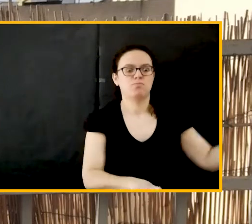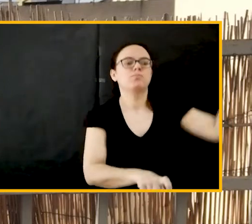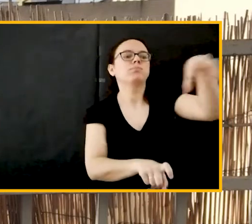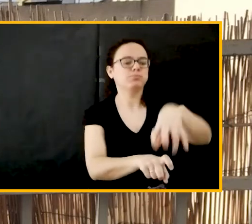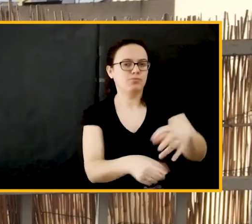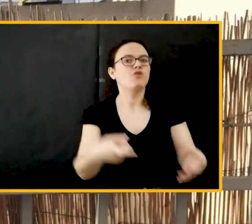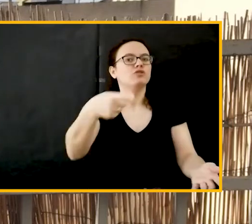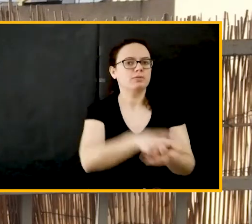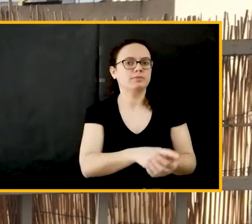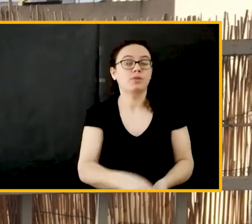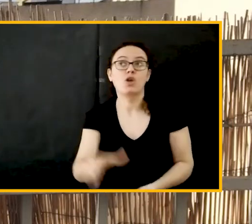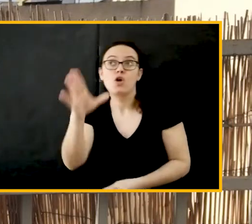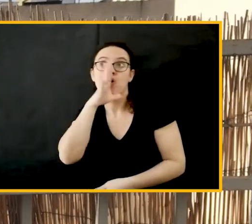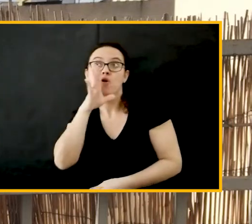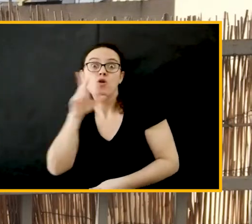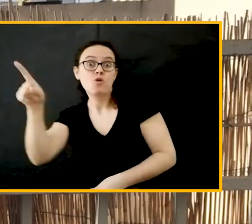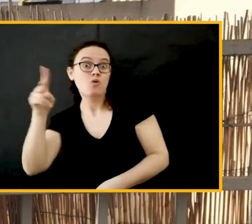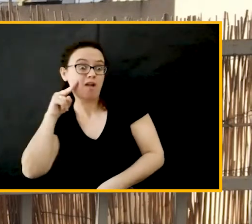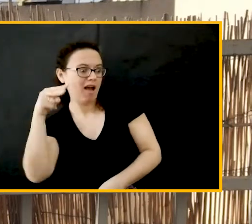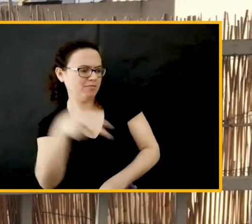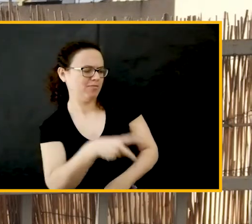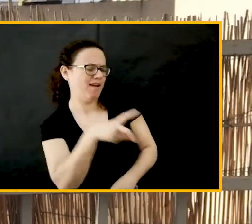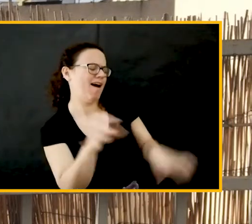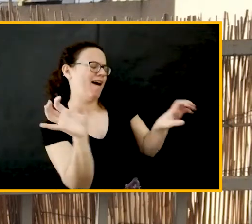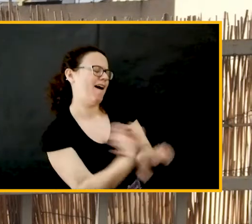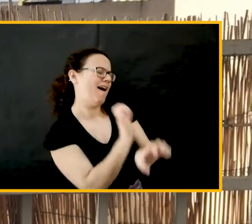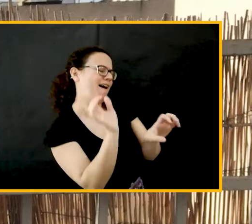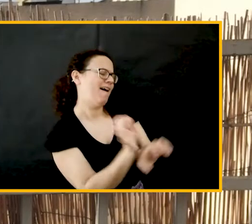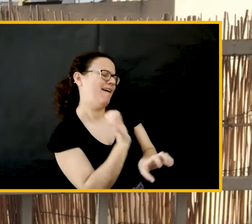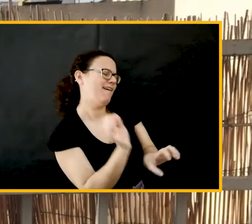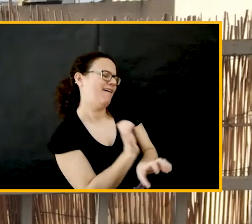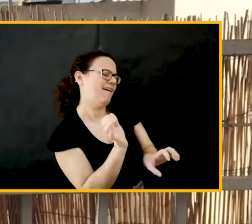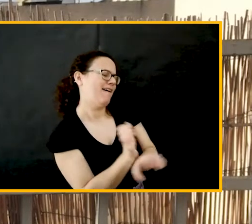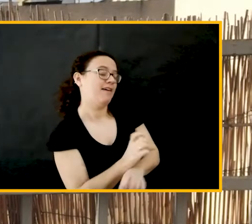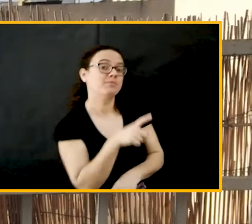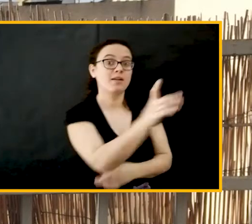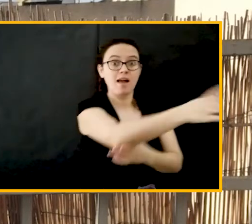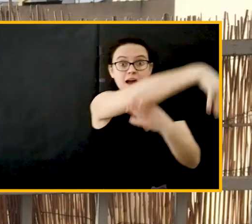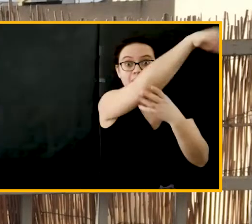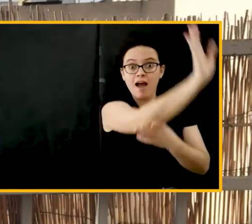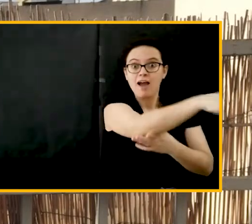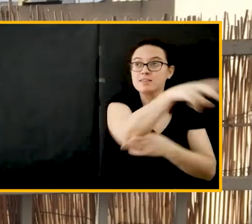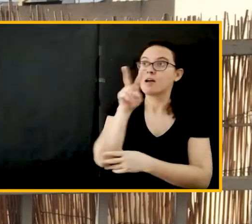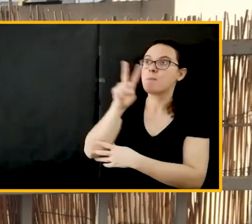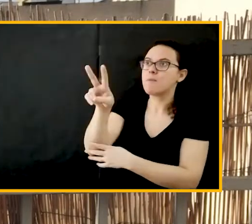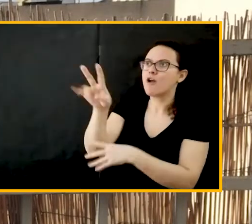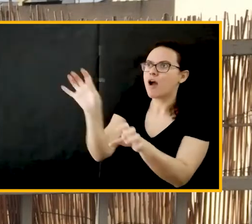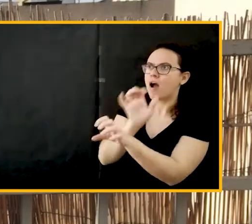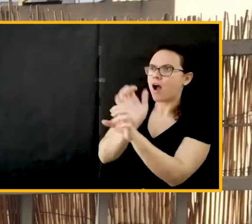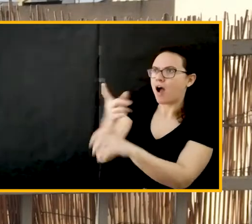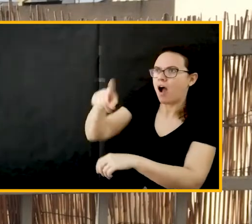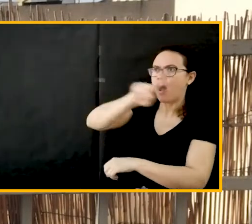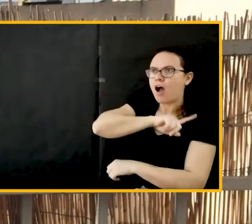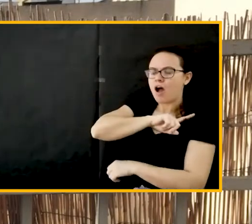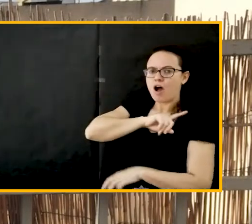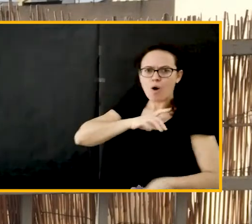todo, estalló en carcajadas. Ganesha, al ver a la luna que se reía de él, de un ataque de furia, se